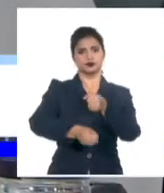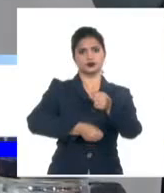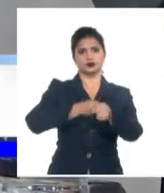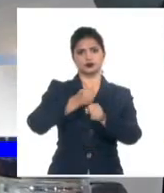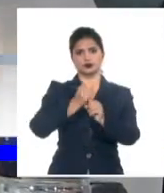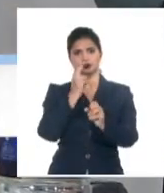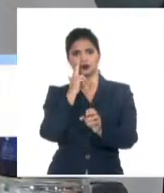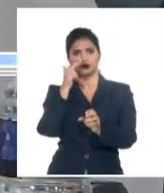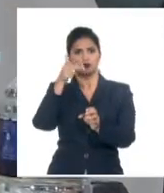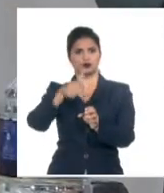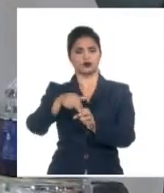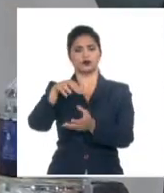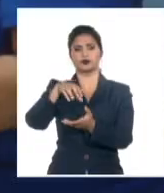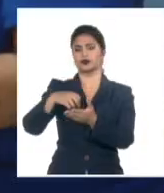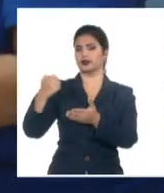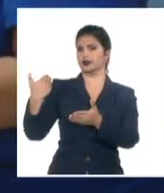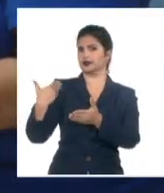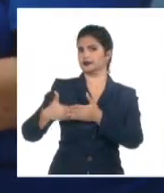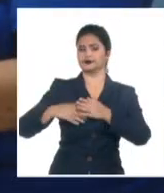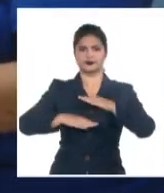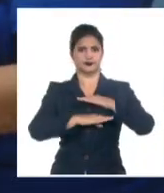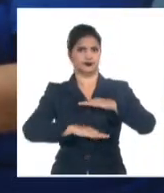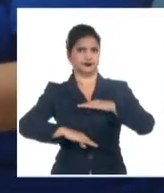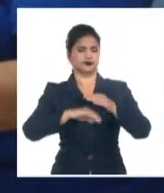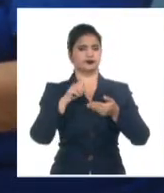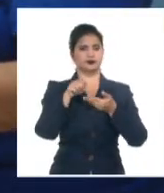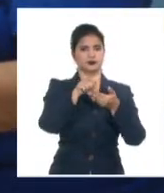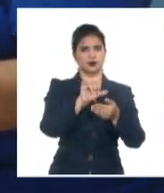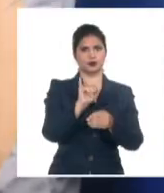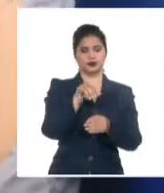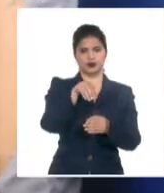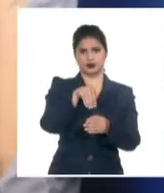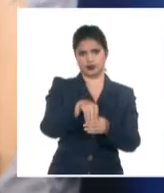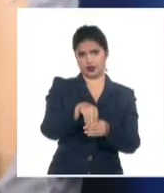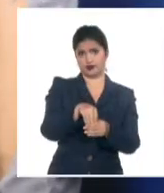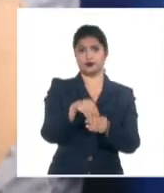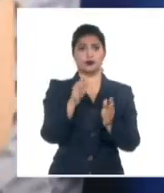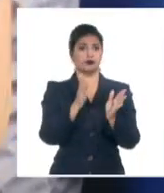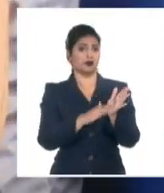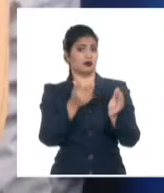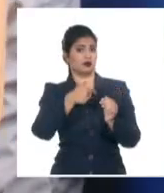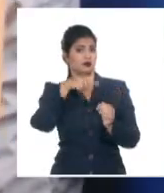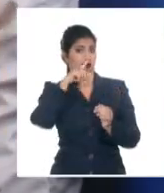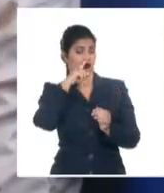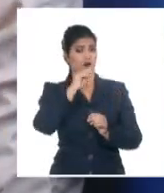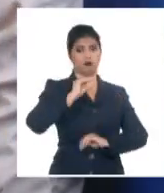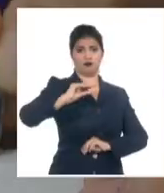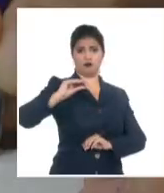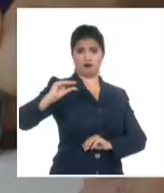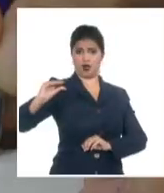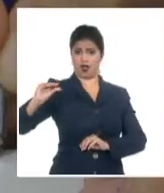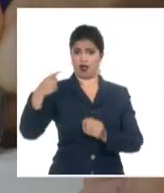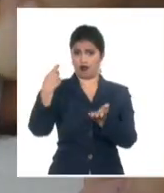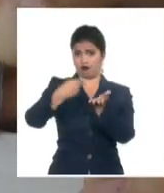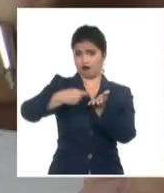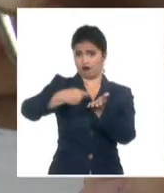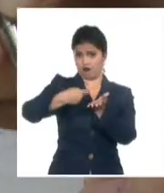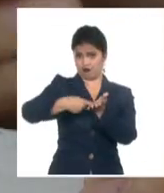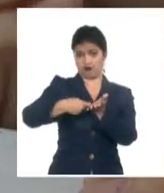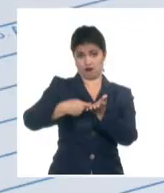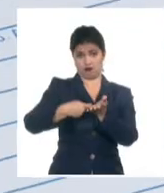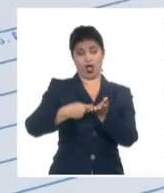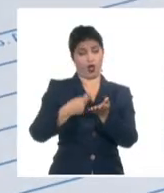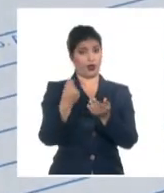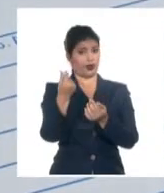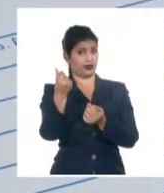unidad empresarial de base Servicios Internos. En junio, las cuentas por cobrar y por pagar